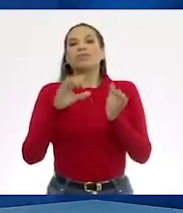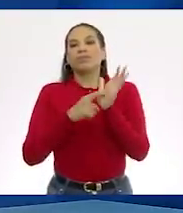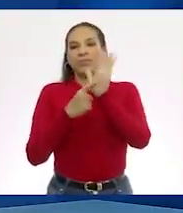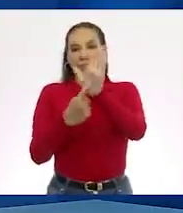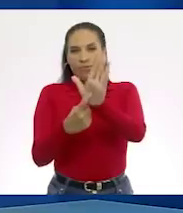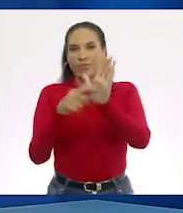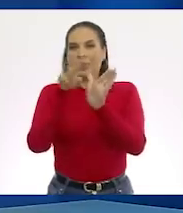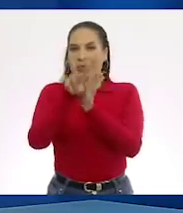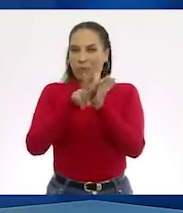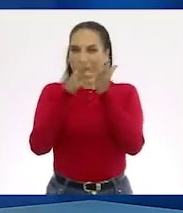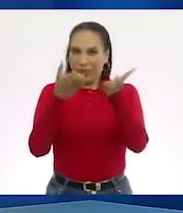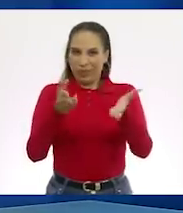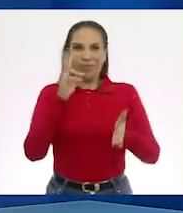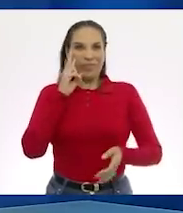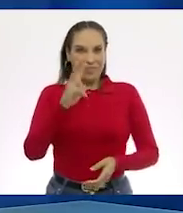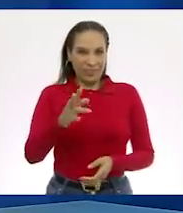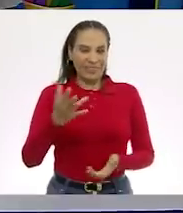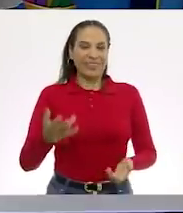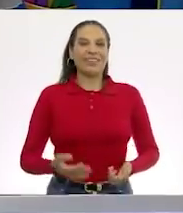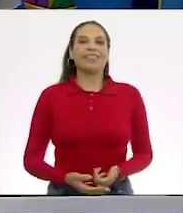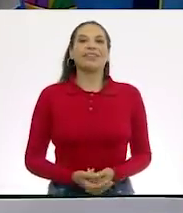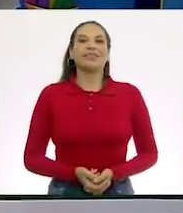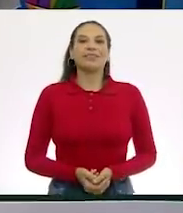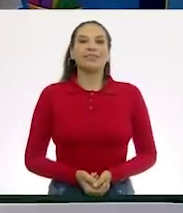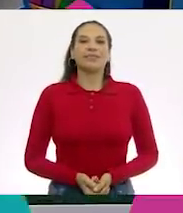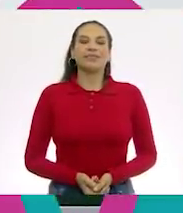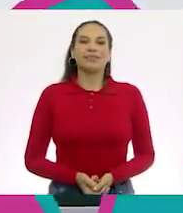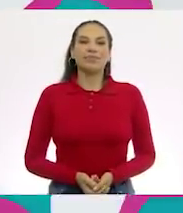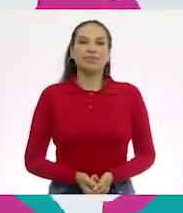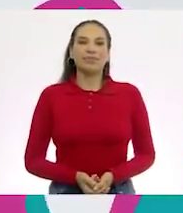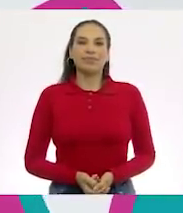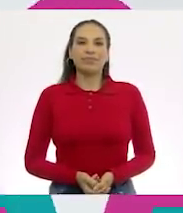siguiente video. ¿Vamos a verlo? Vamos a verlo.